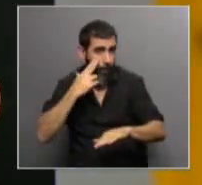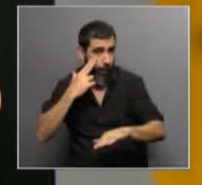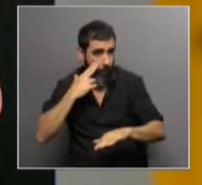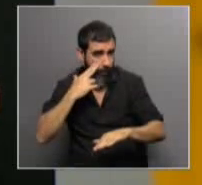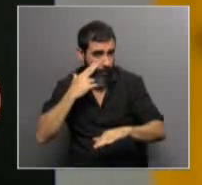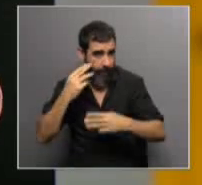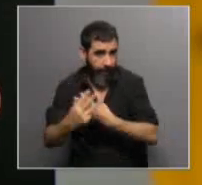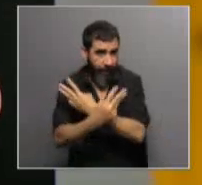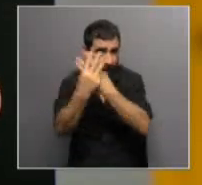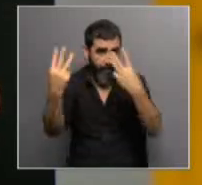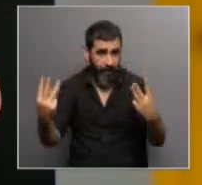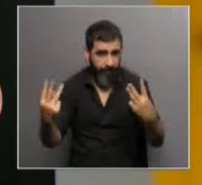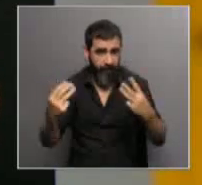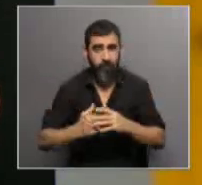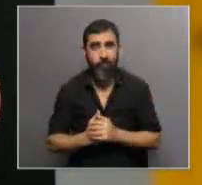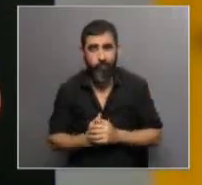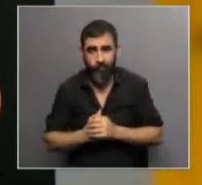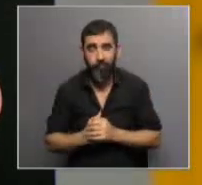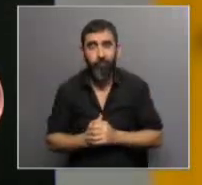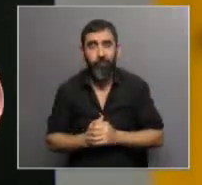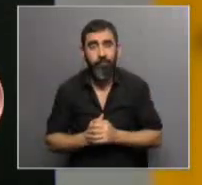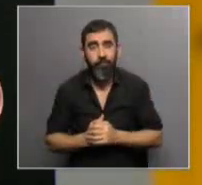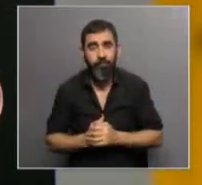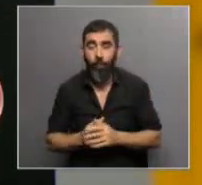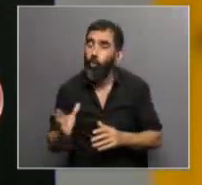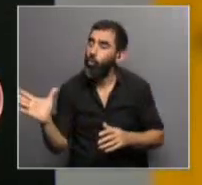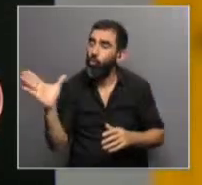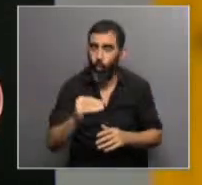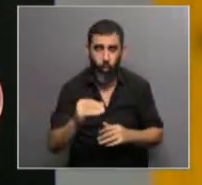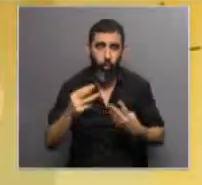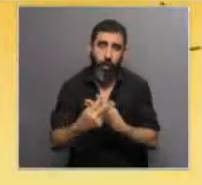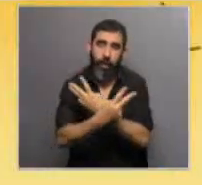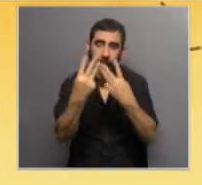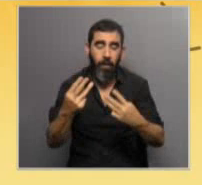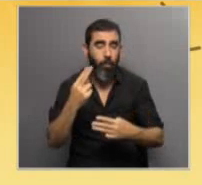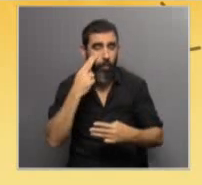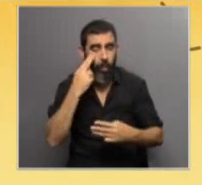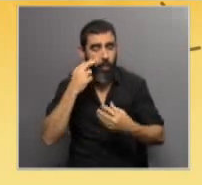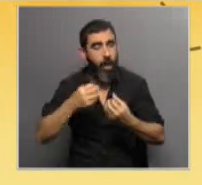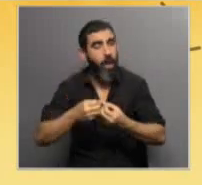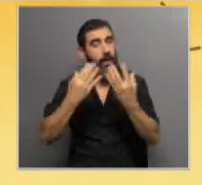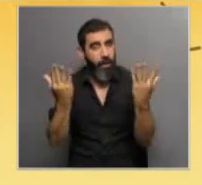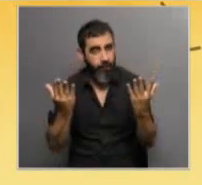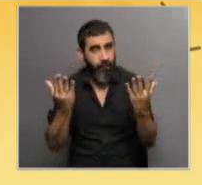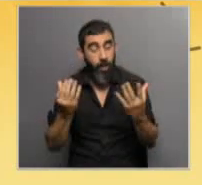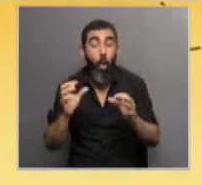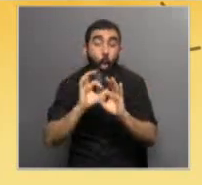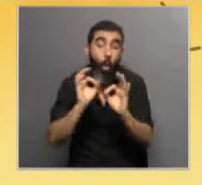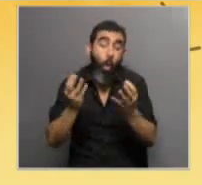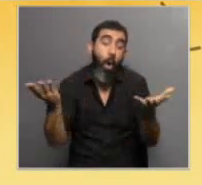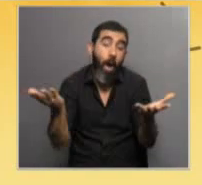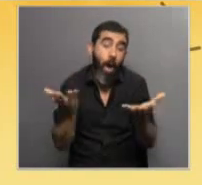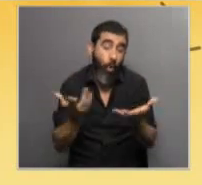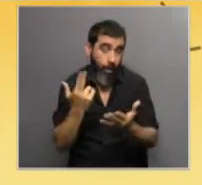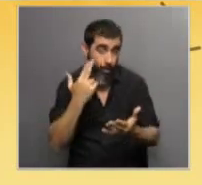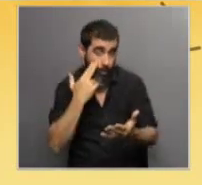todo en vías de tener problemas serios está todo en vías de tener problemas serios efectivamente juegos están teniendo lo que pasa que